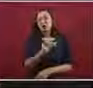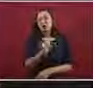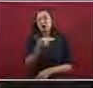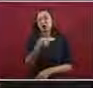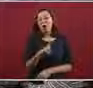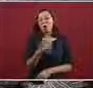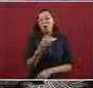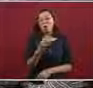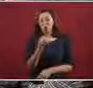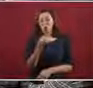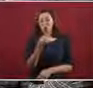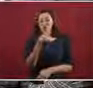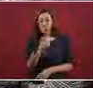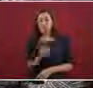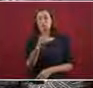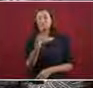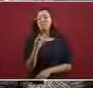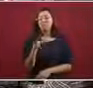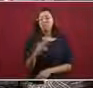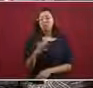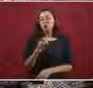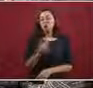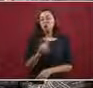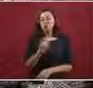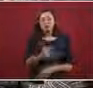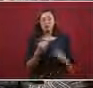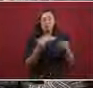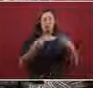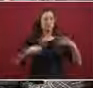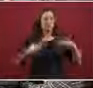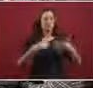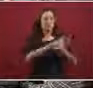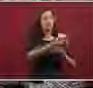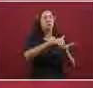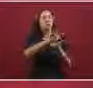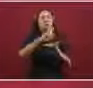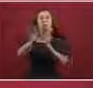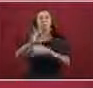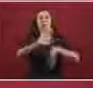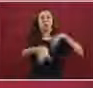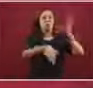ola de muerte y expulsados de ese país? Mire,